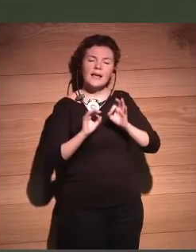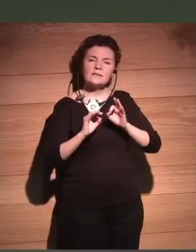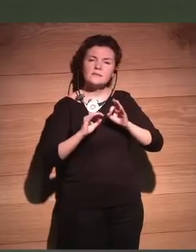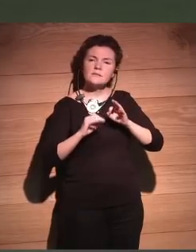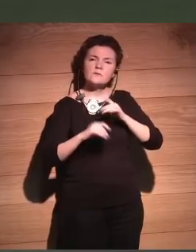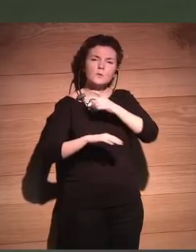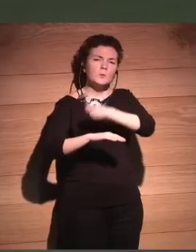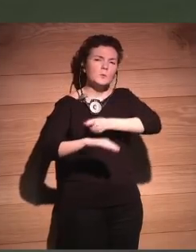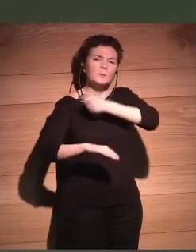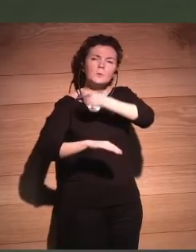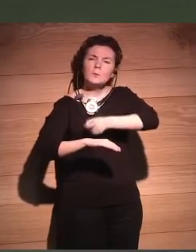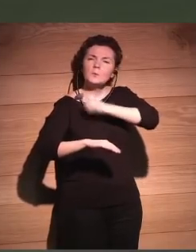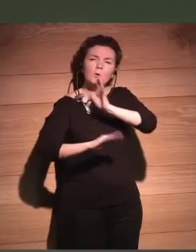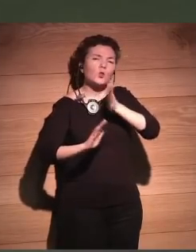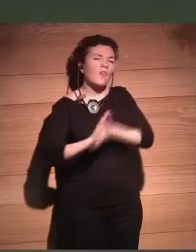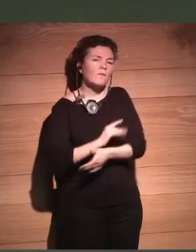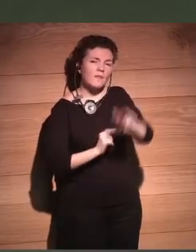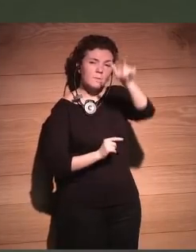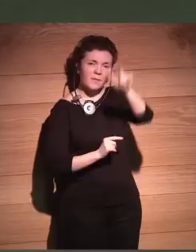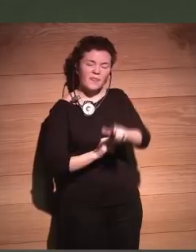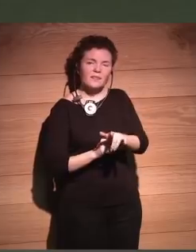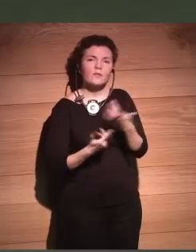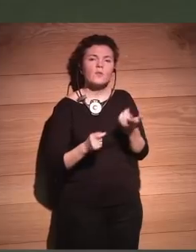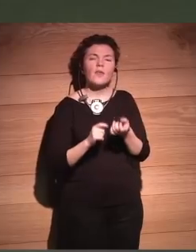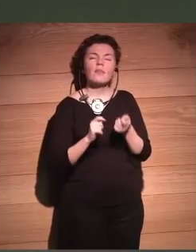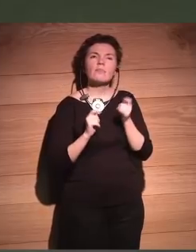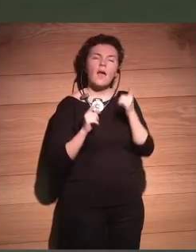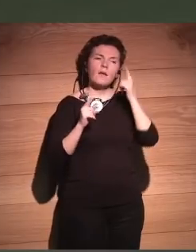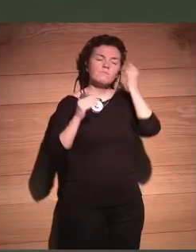allí durante toda la vida del paciente, lo cual plantea la pregunta